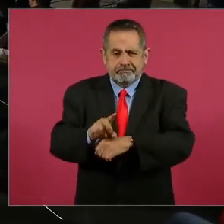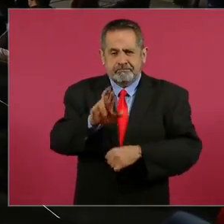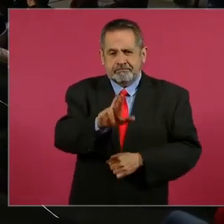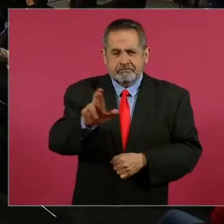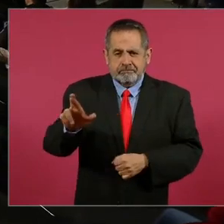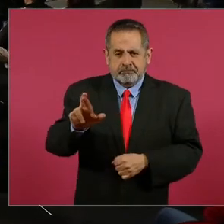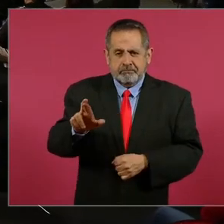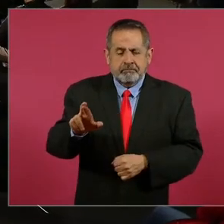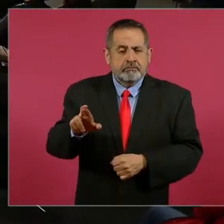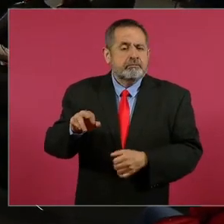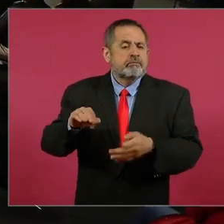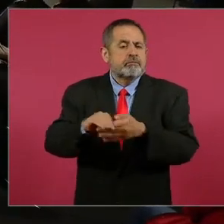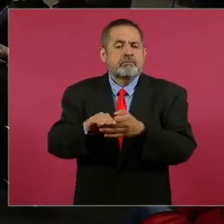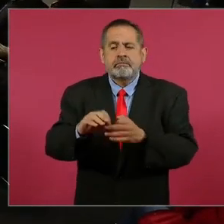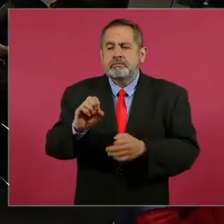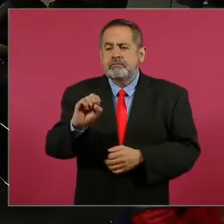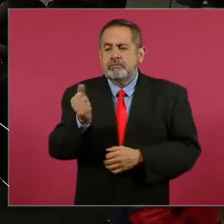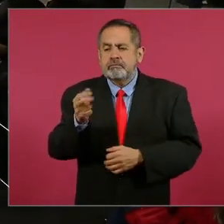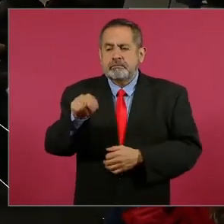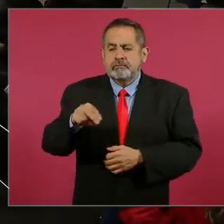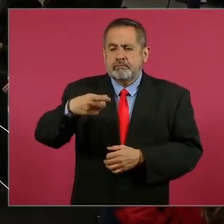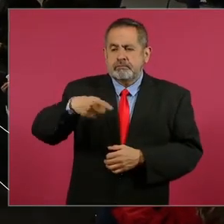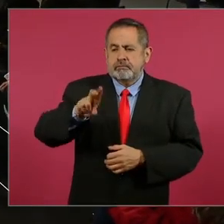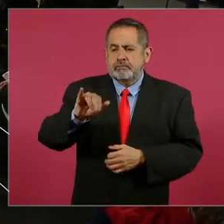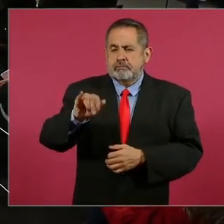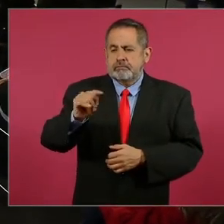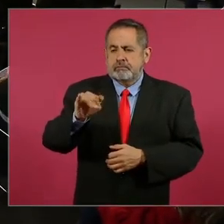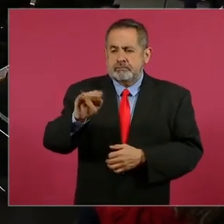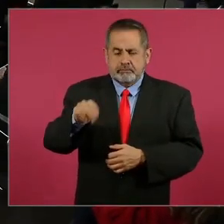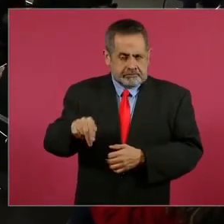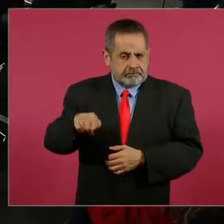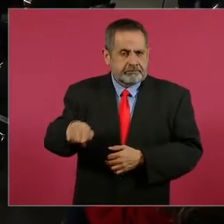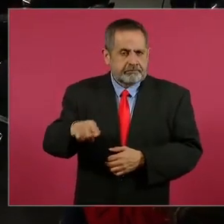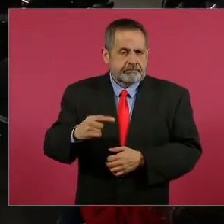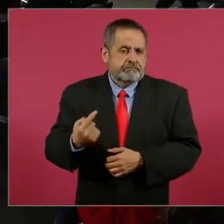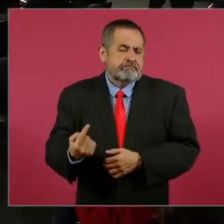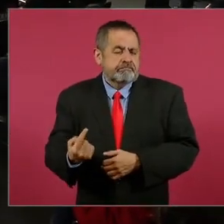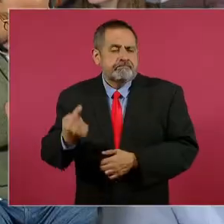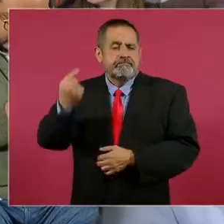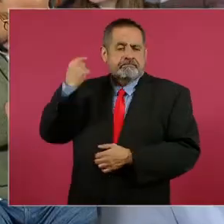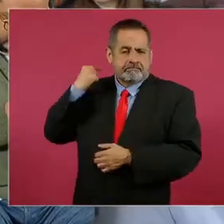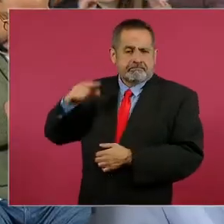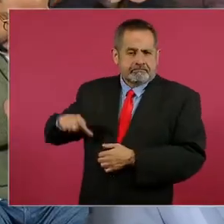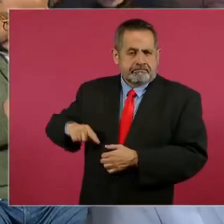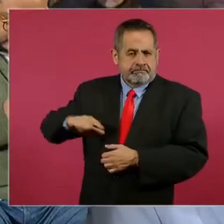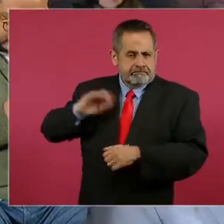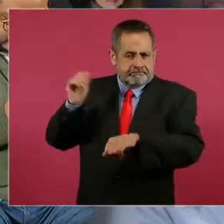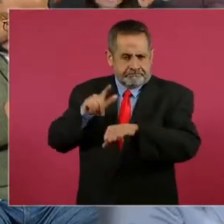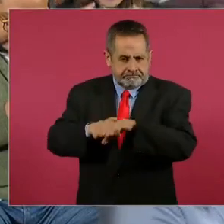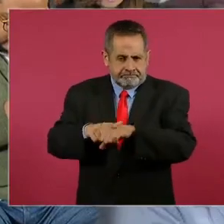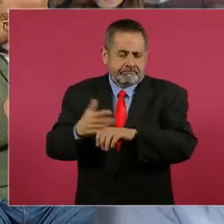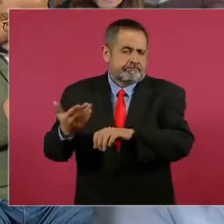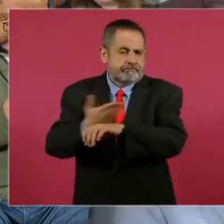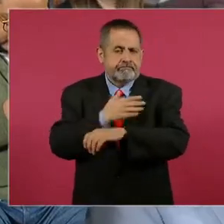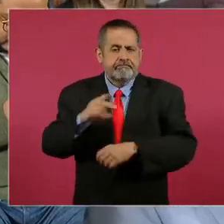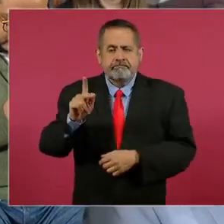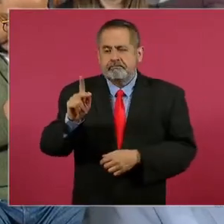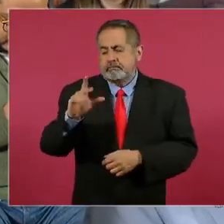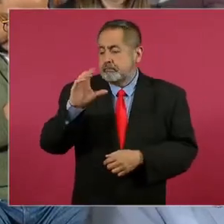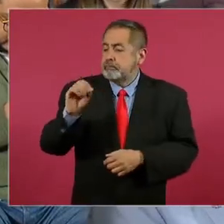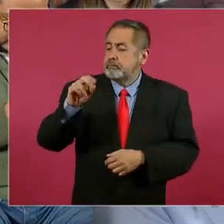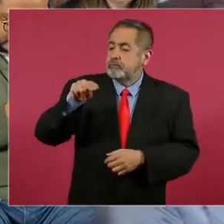el municipio de San Quintín, la administración federal pasada a través de Conapesca